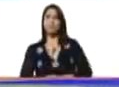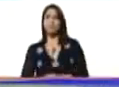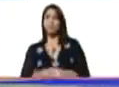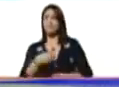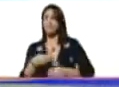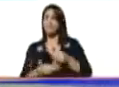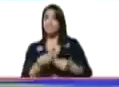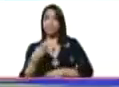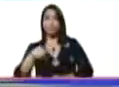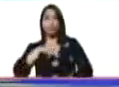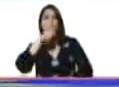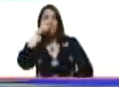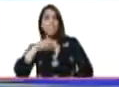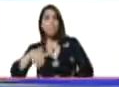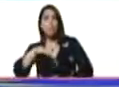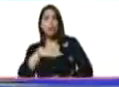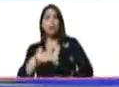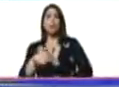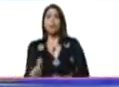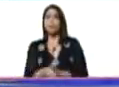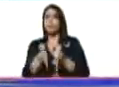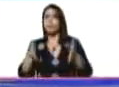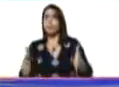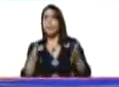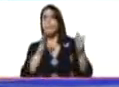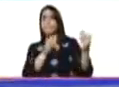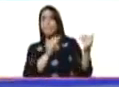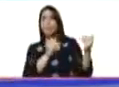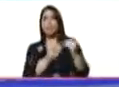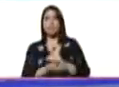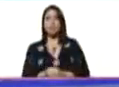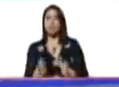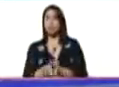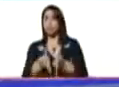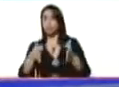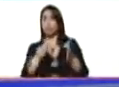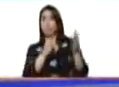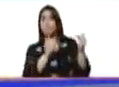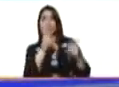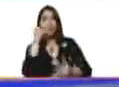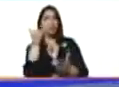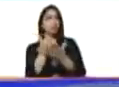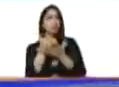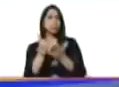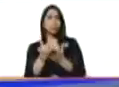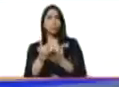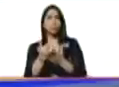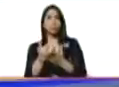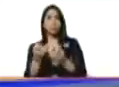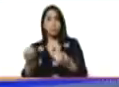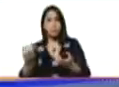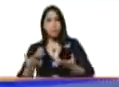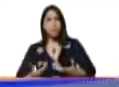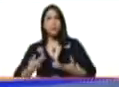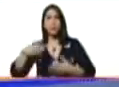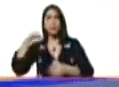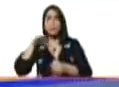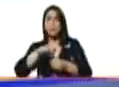genera en nuestro pueblo una gran esperanza. ¿Una gran esperanza para qué? Para obtener